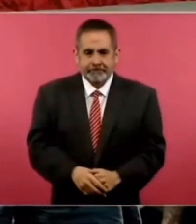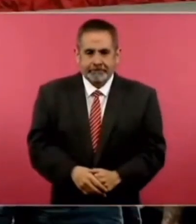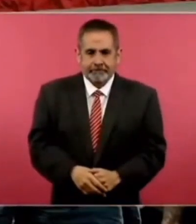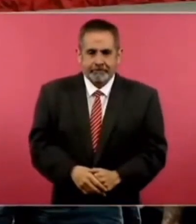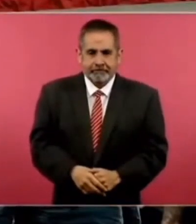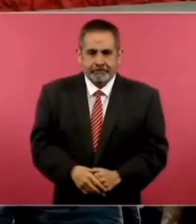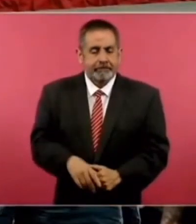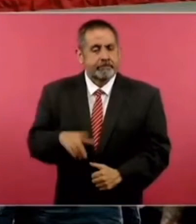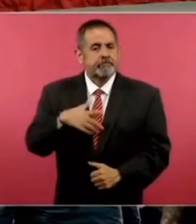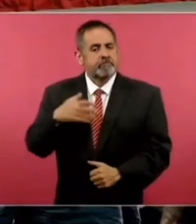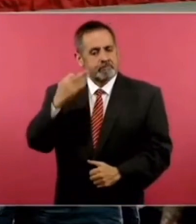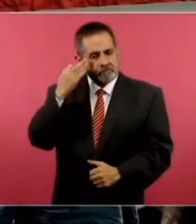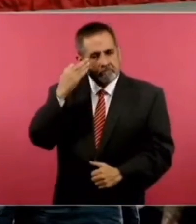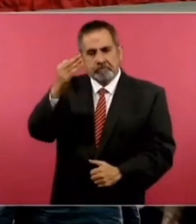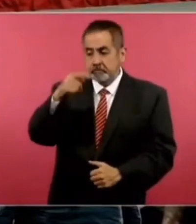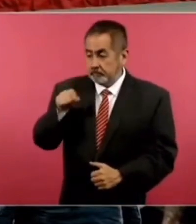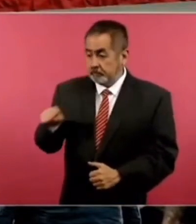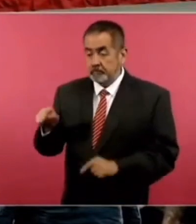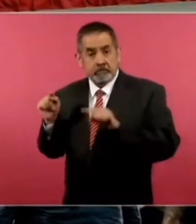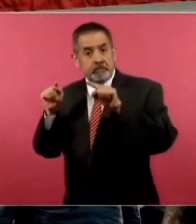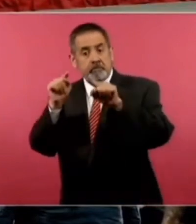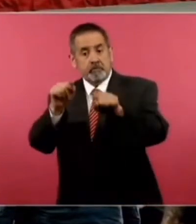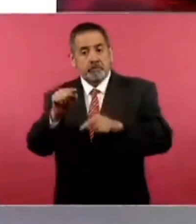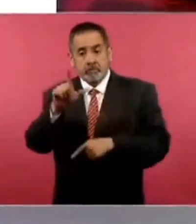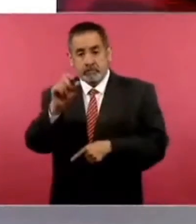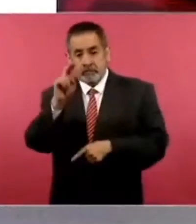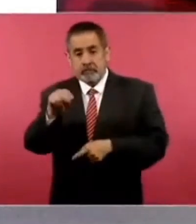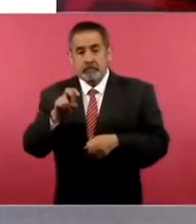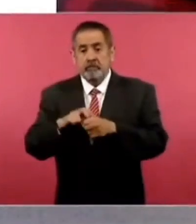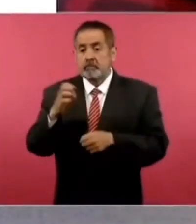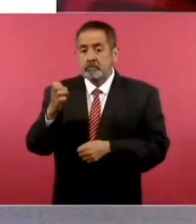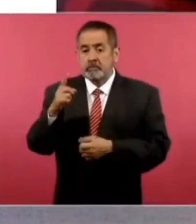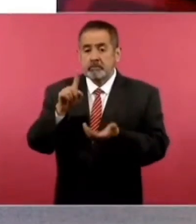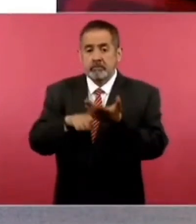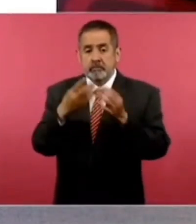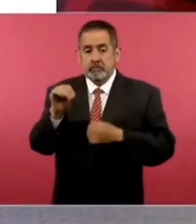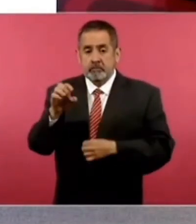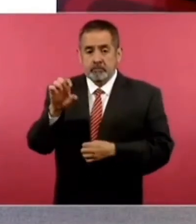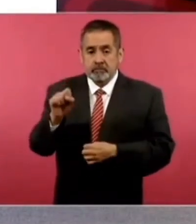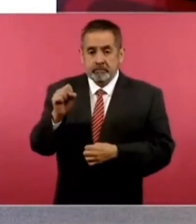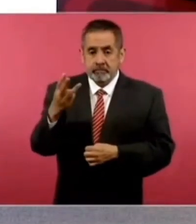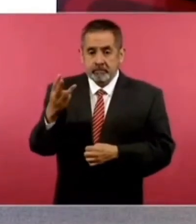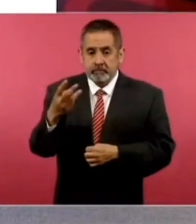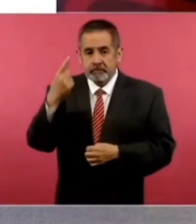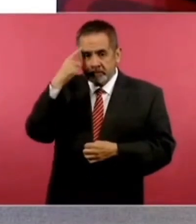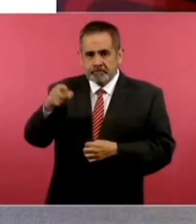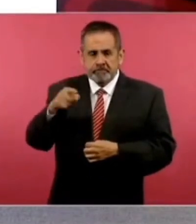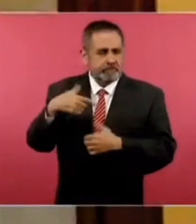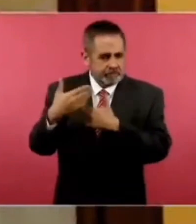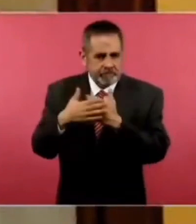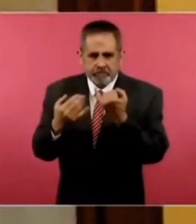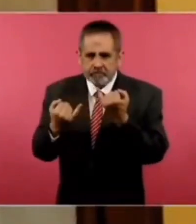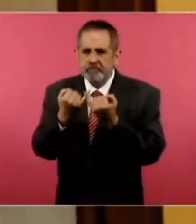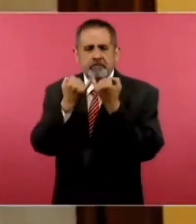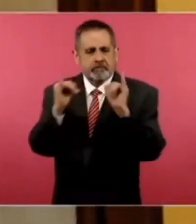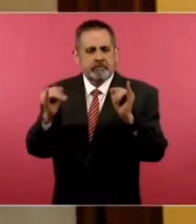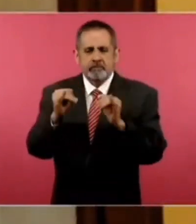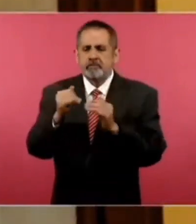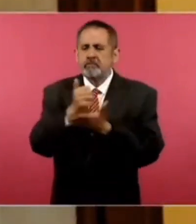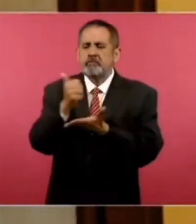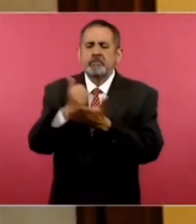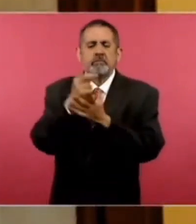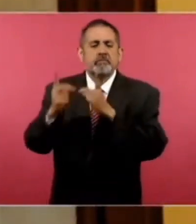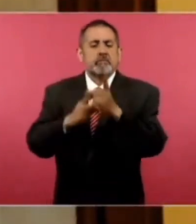Durante el viaje que hizo a León en enero de 1963, para inaugurar la ciudad deportiva del estado